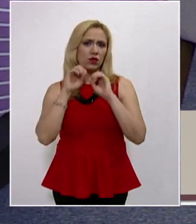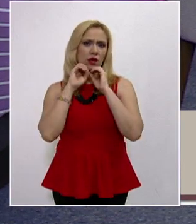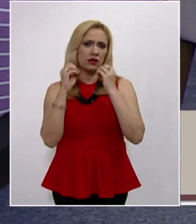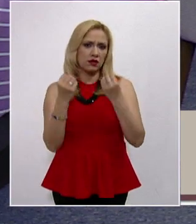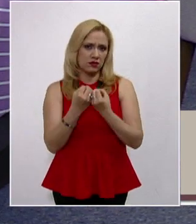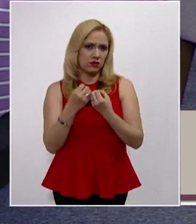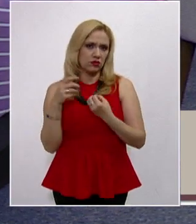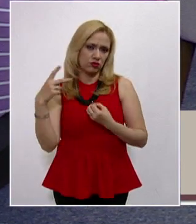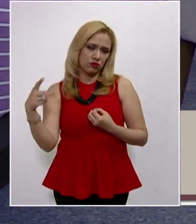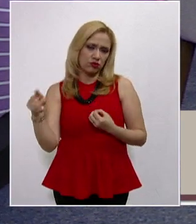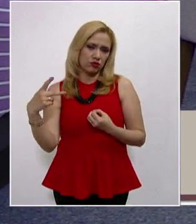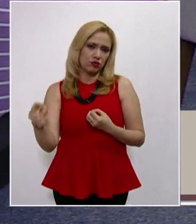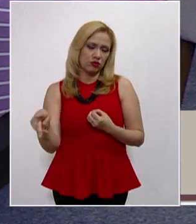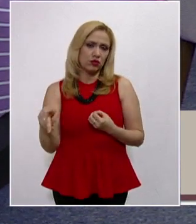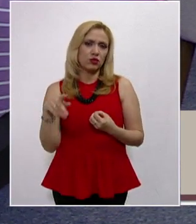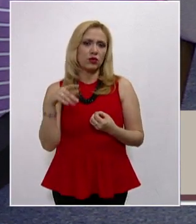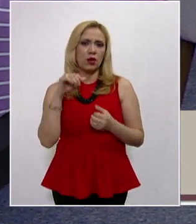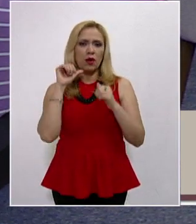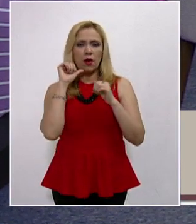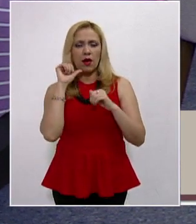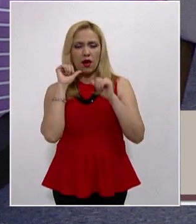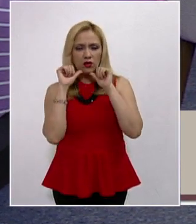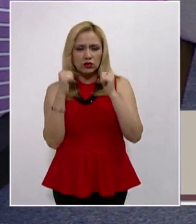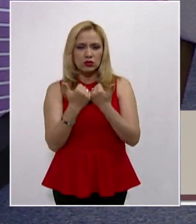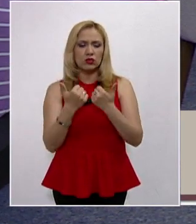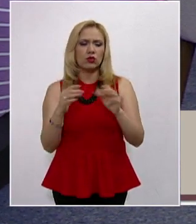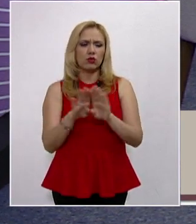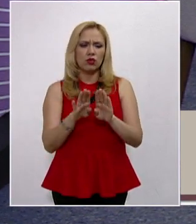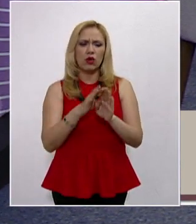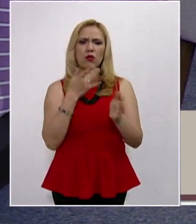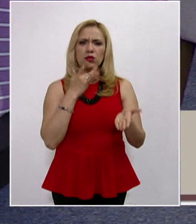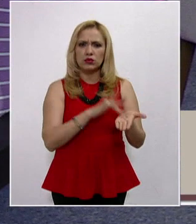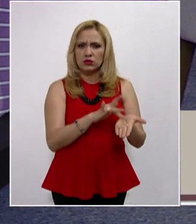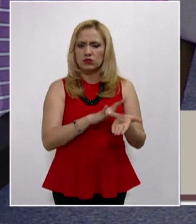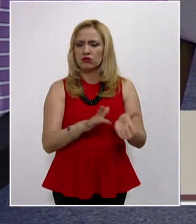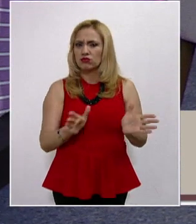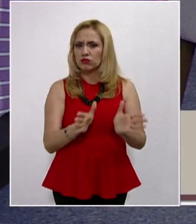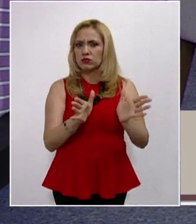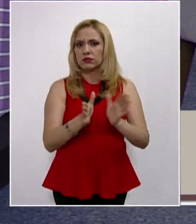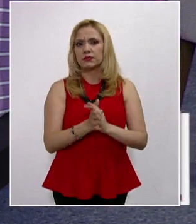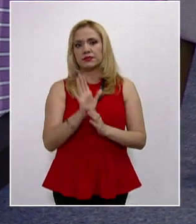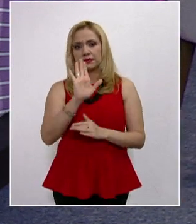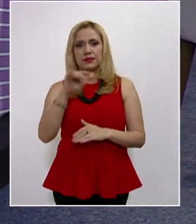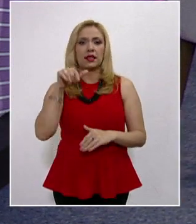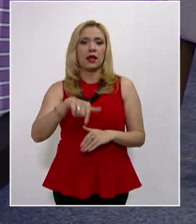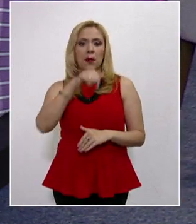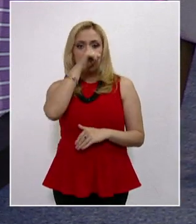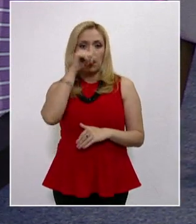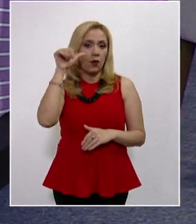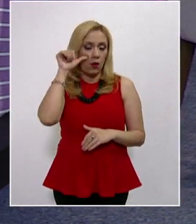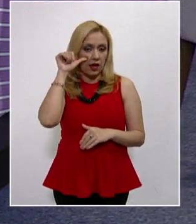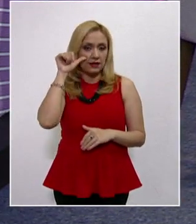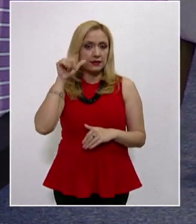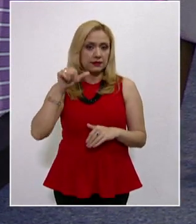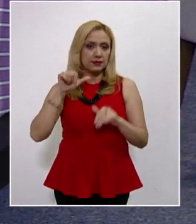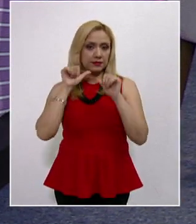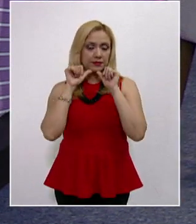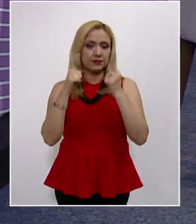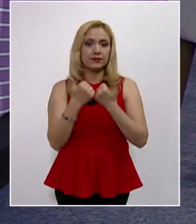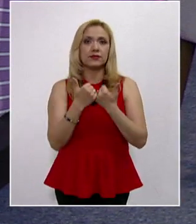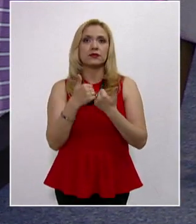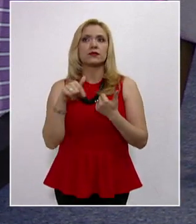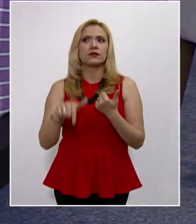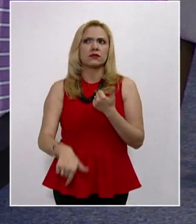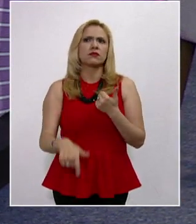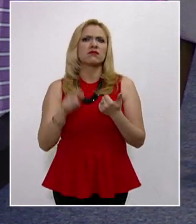y cuáles políticas han impulsado desde el Centro PRO. Bueno, el Centro de Derechos Humanos Miguel Agustín Pro Juárez es